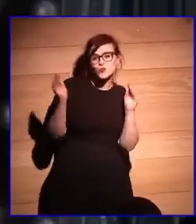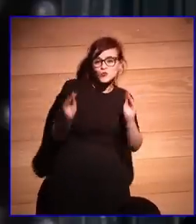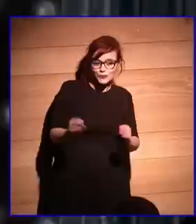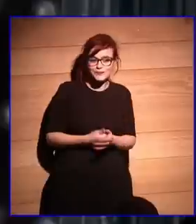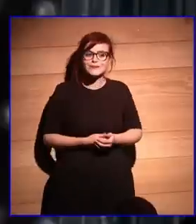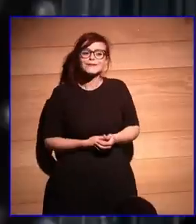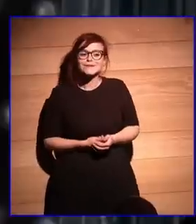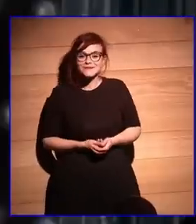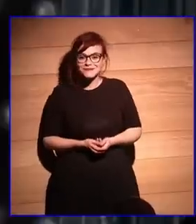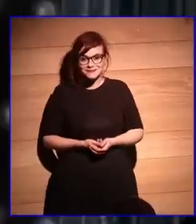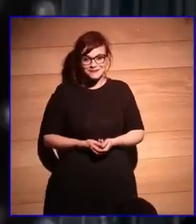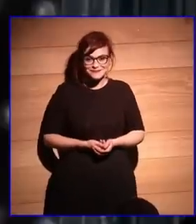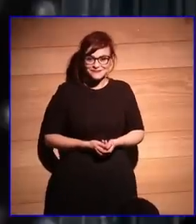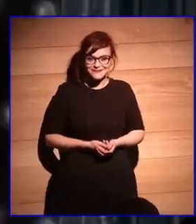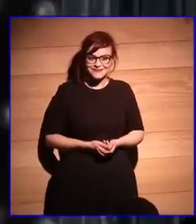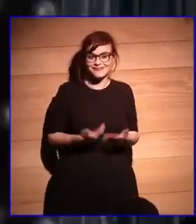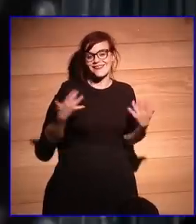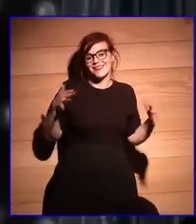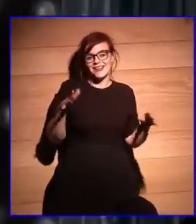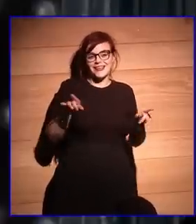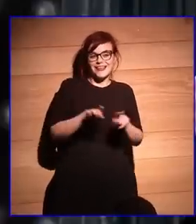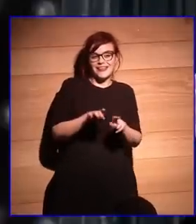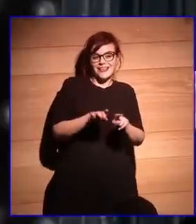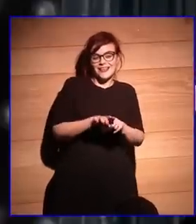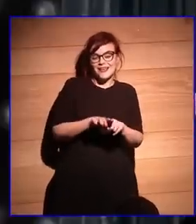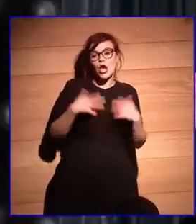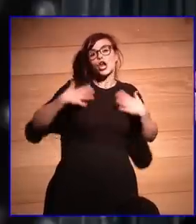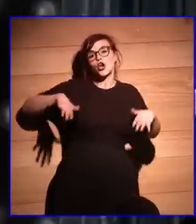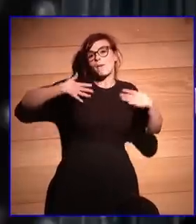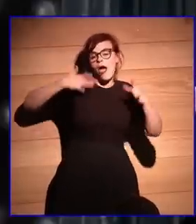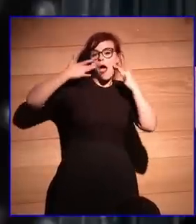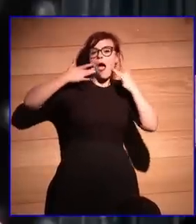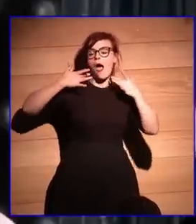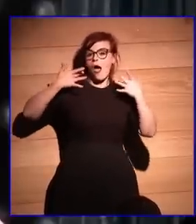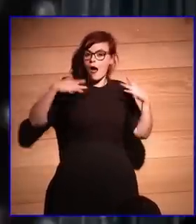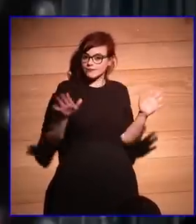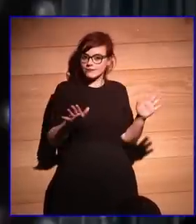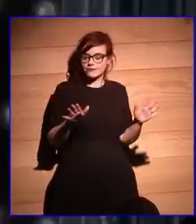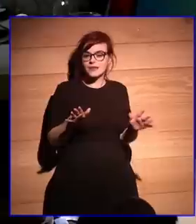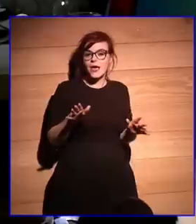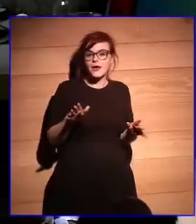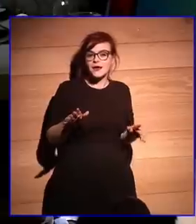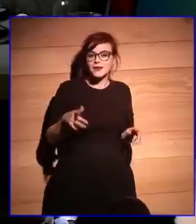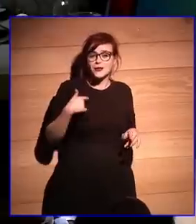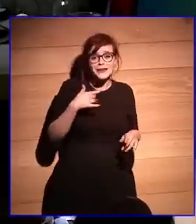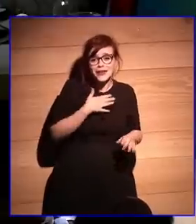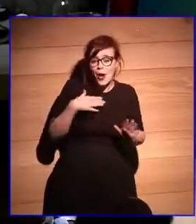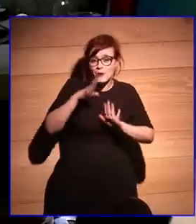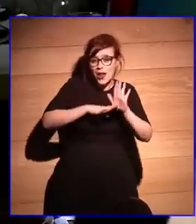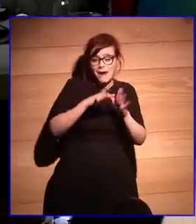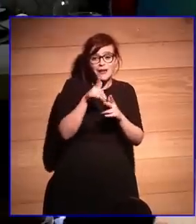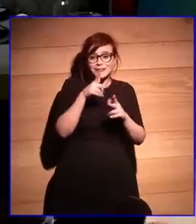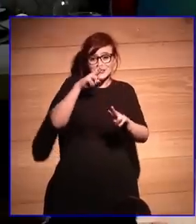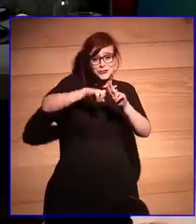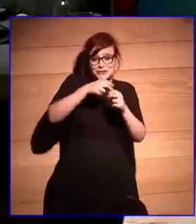Entonces, él... No, de pobre no iba, iba con ropa muy austera. Yo lo que quiero es acabar el programa y mirar